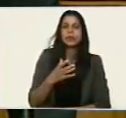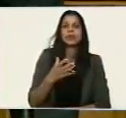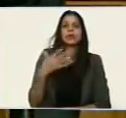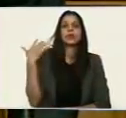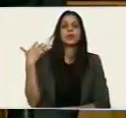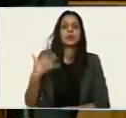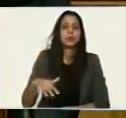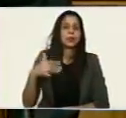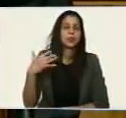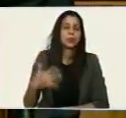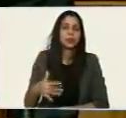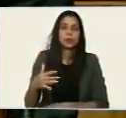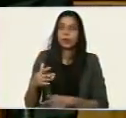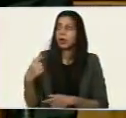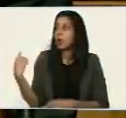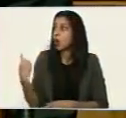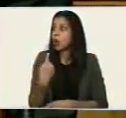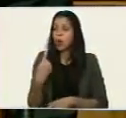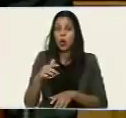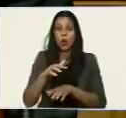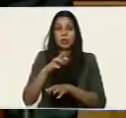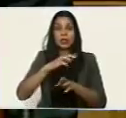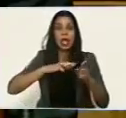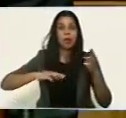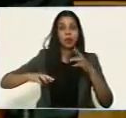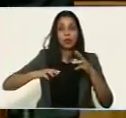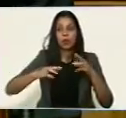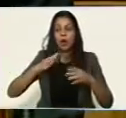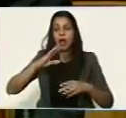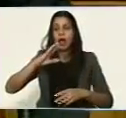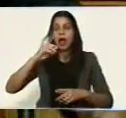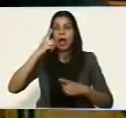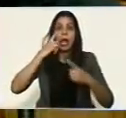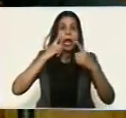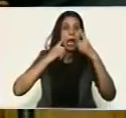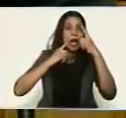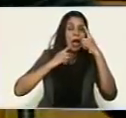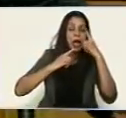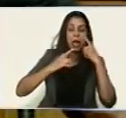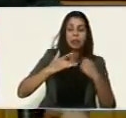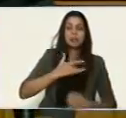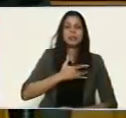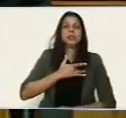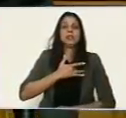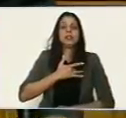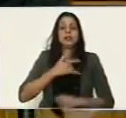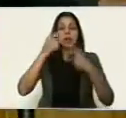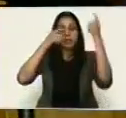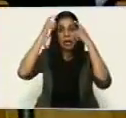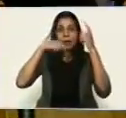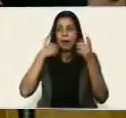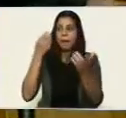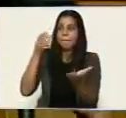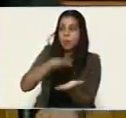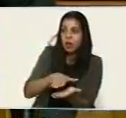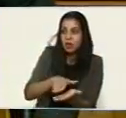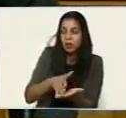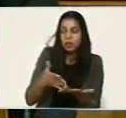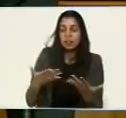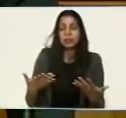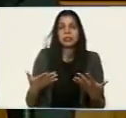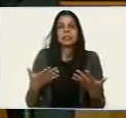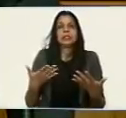el desastre para nosotros, que ha significado no tener a Hugo Chávez presente todos los días. Físicamente digo,